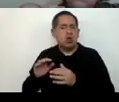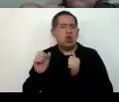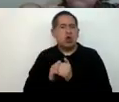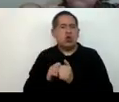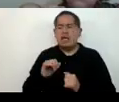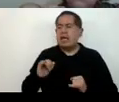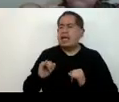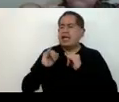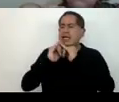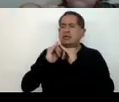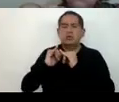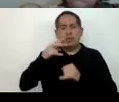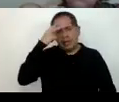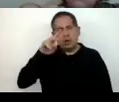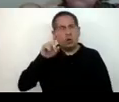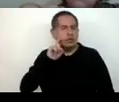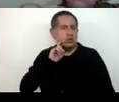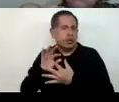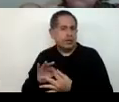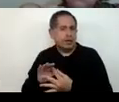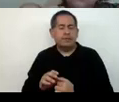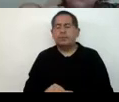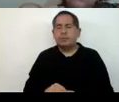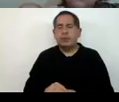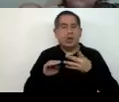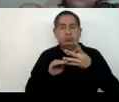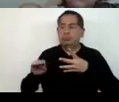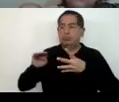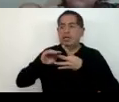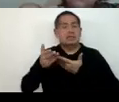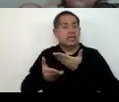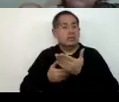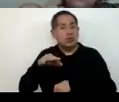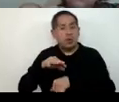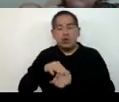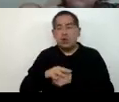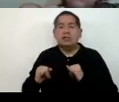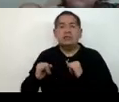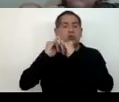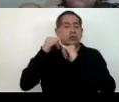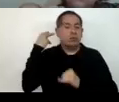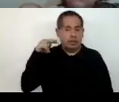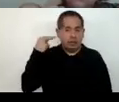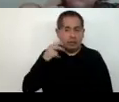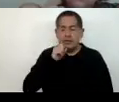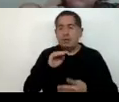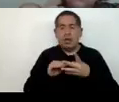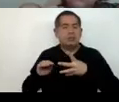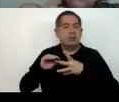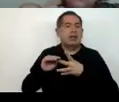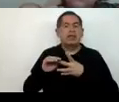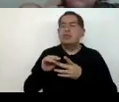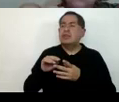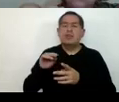IMESEX, diplomada en Administración de Servicios Médicos por el Instituto Veracruzano y diplomada en Sexualidad